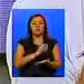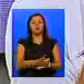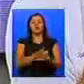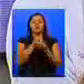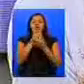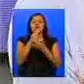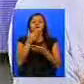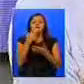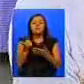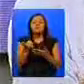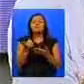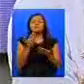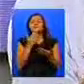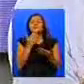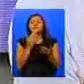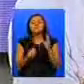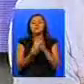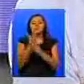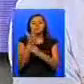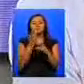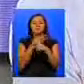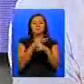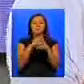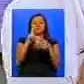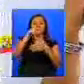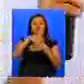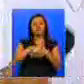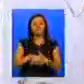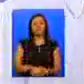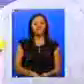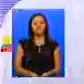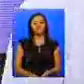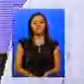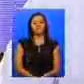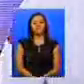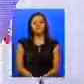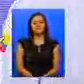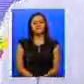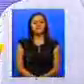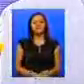ese espíritu de integración productiva latinoamericana.